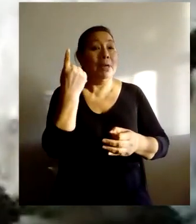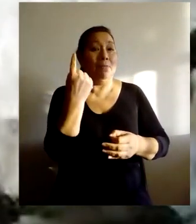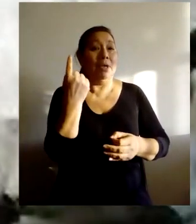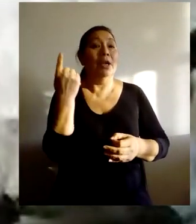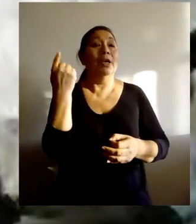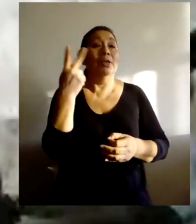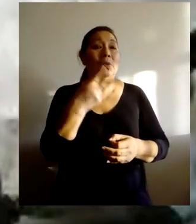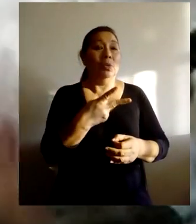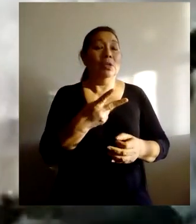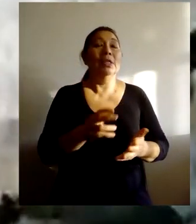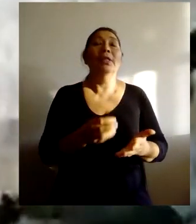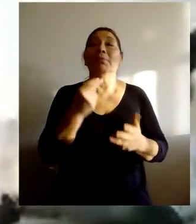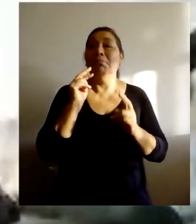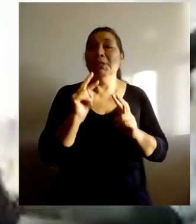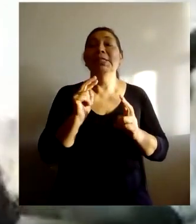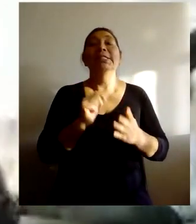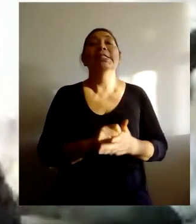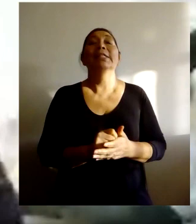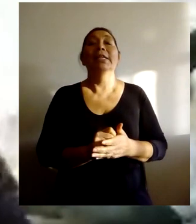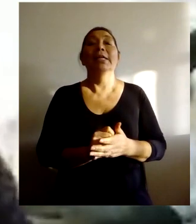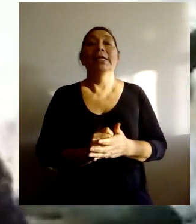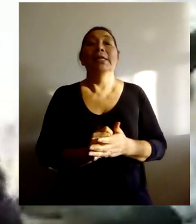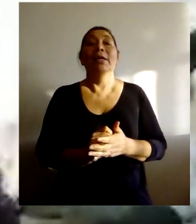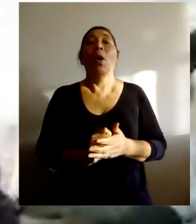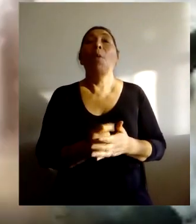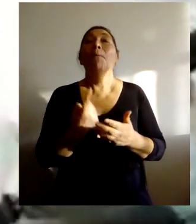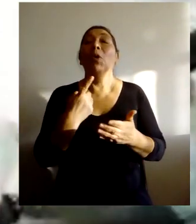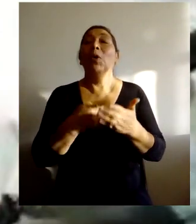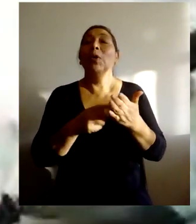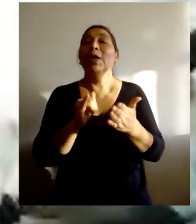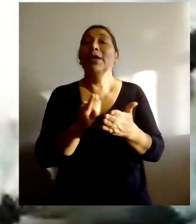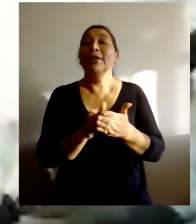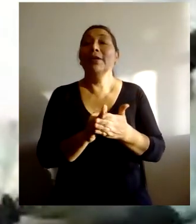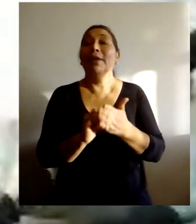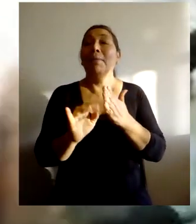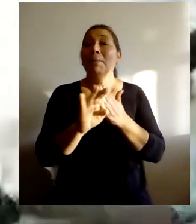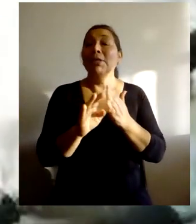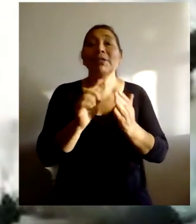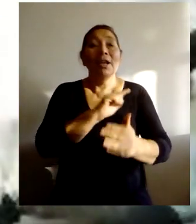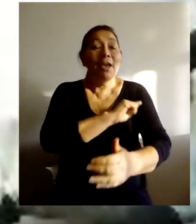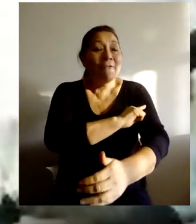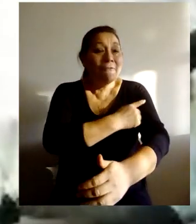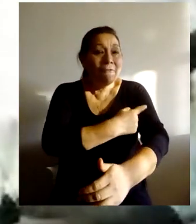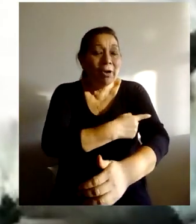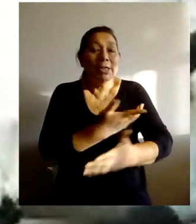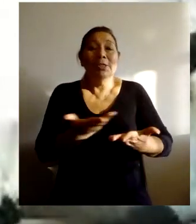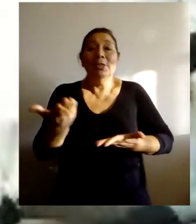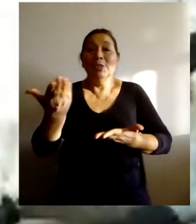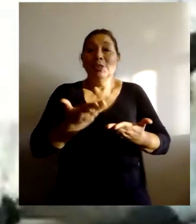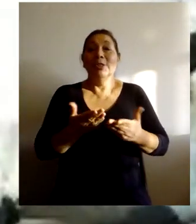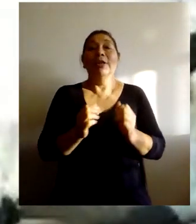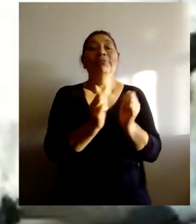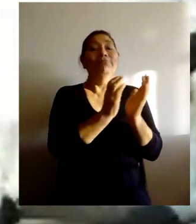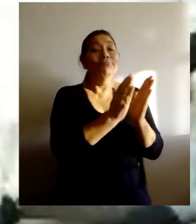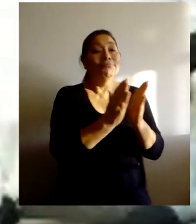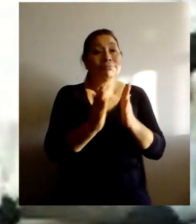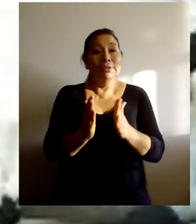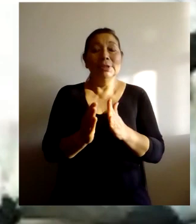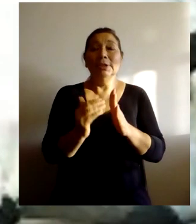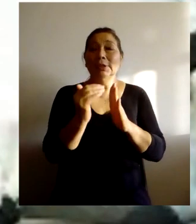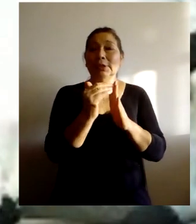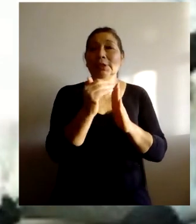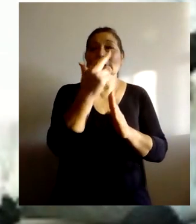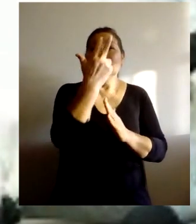de primera y la sentencia de vista. Entonces, por consiguiente, en base al expuesto y en aplicación